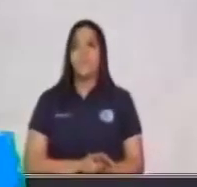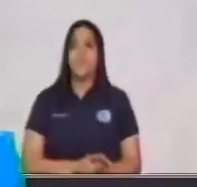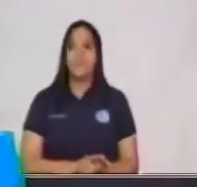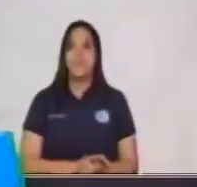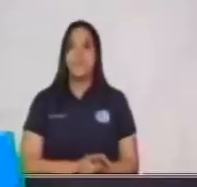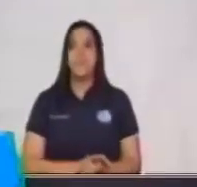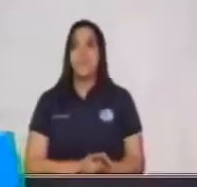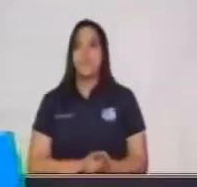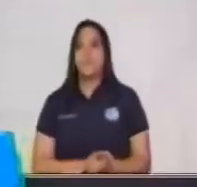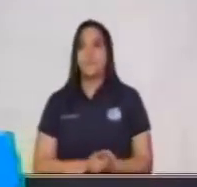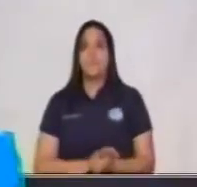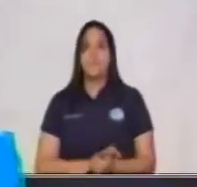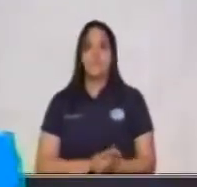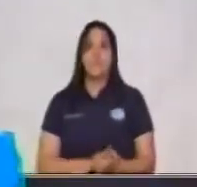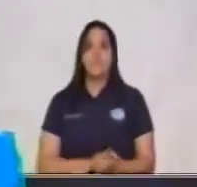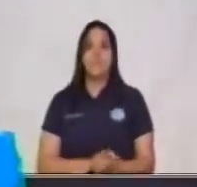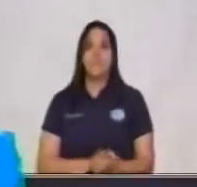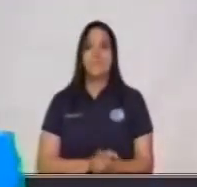por 8.